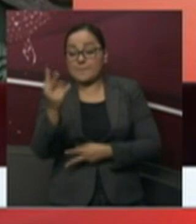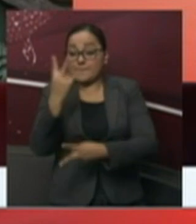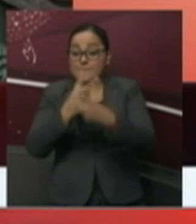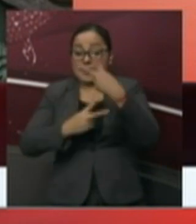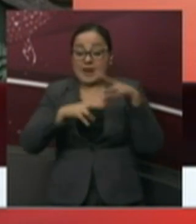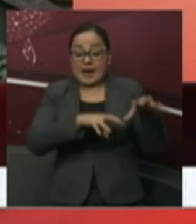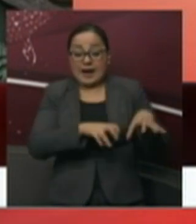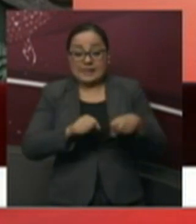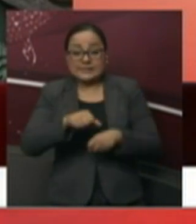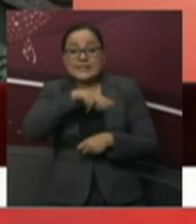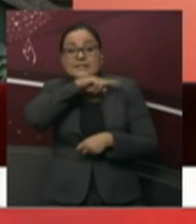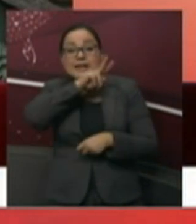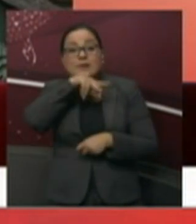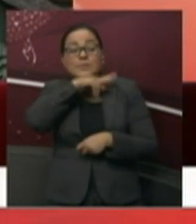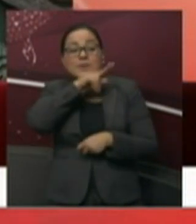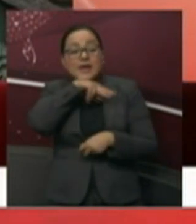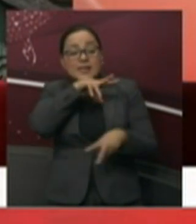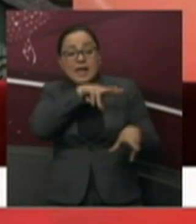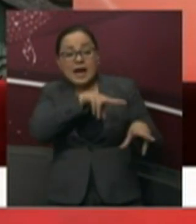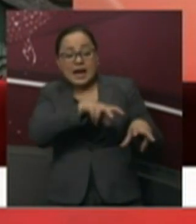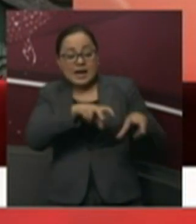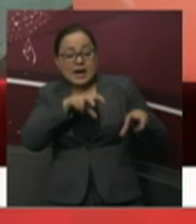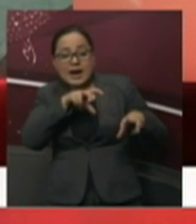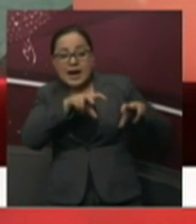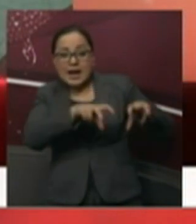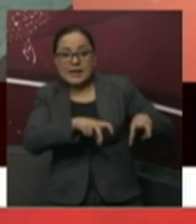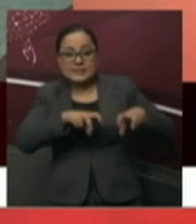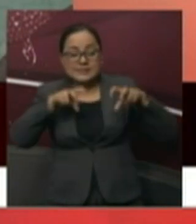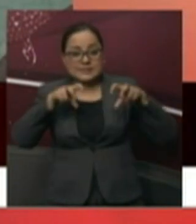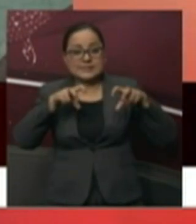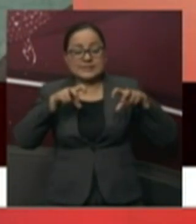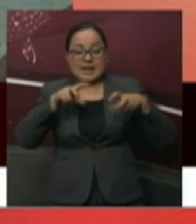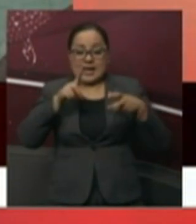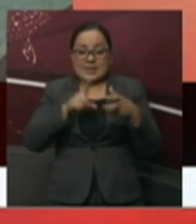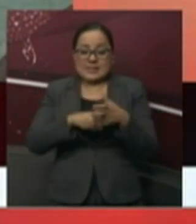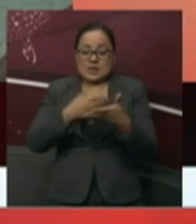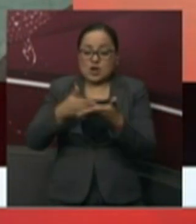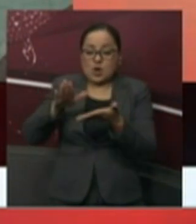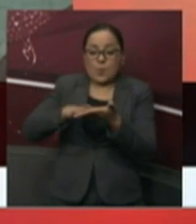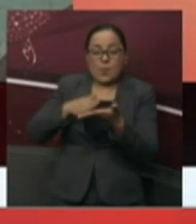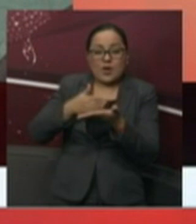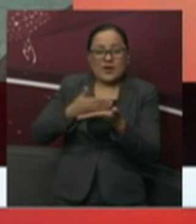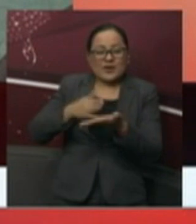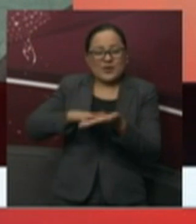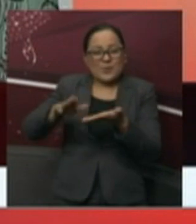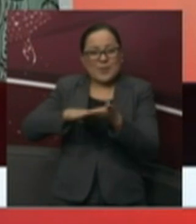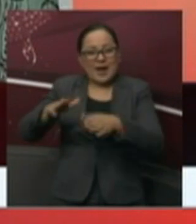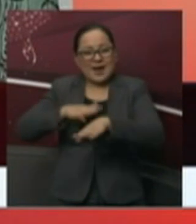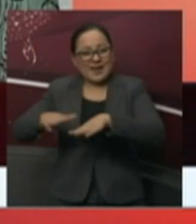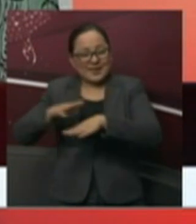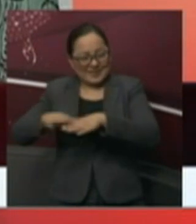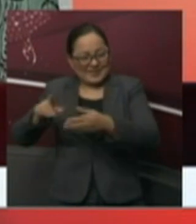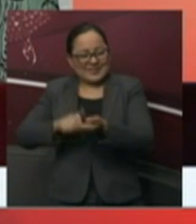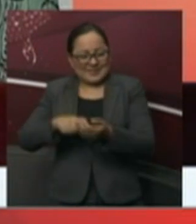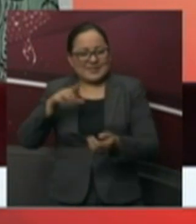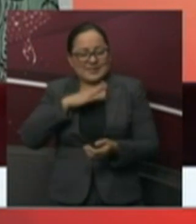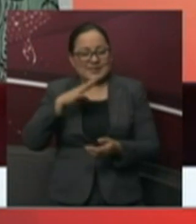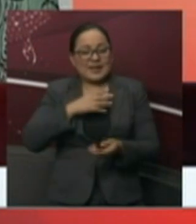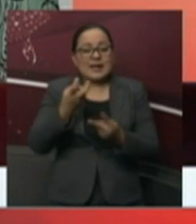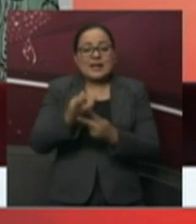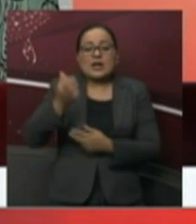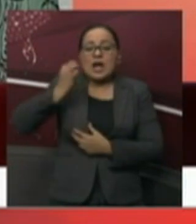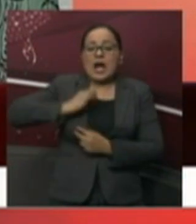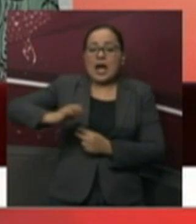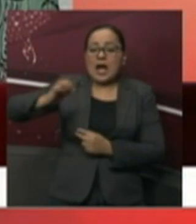serpiente animal de la tierra en una nopalera, que además es una especie de enjambrazón de corazones. Había una práctica mesoamericana